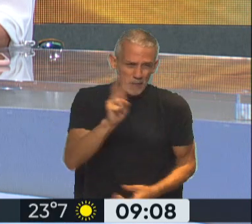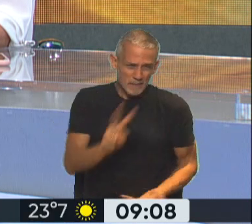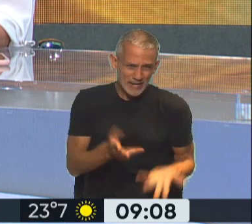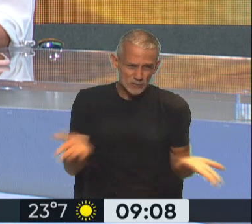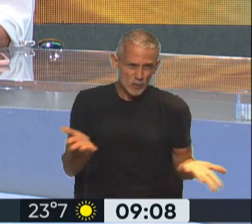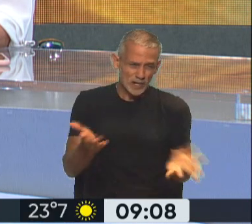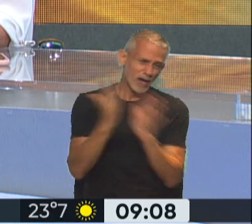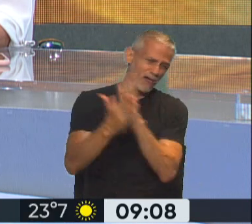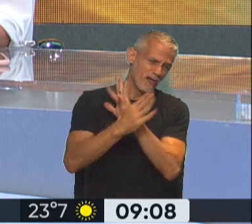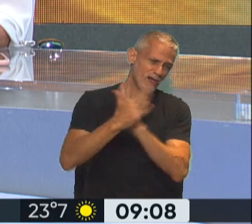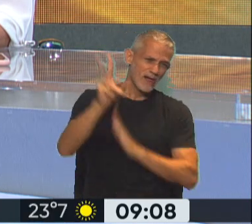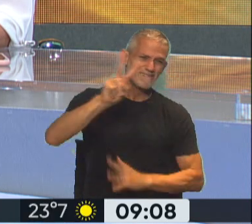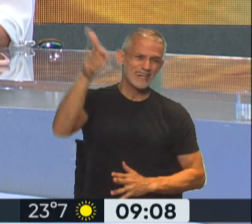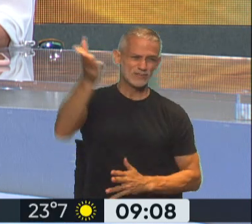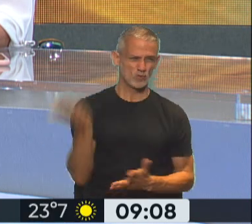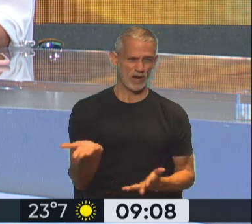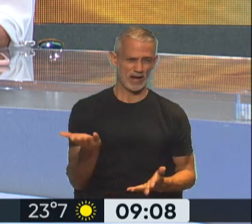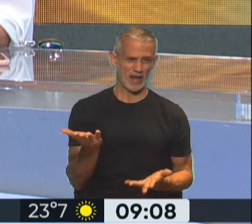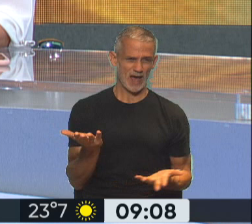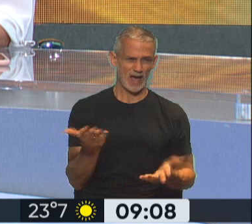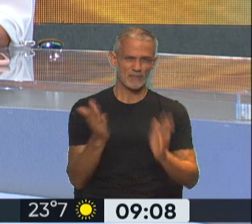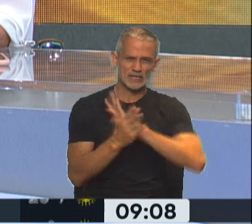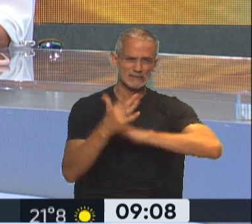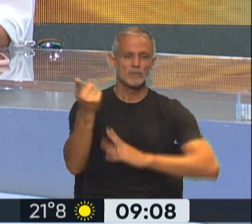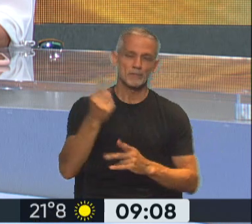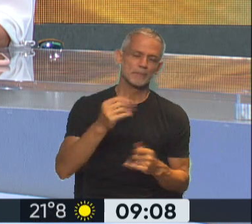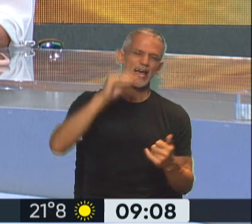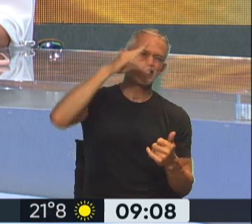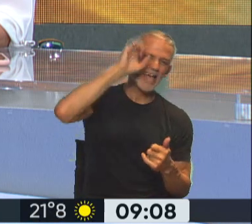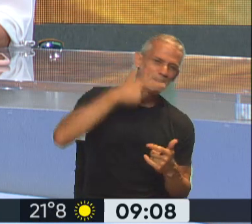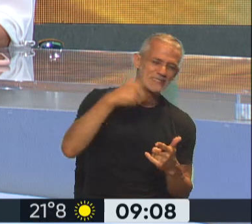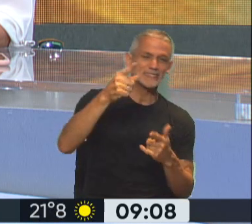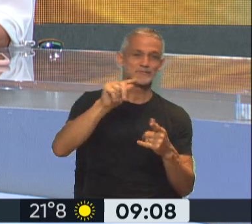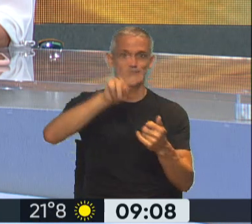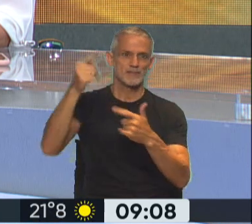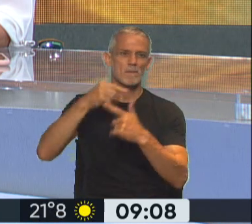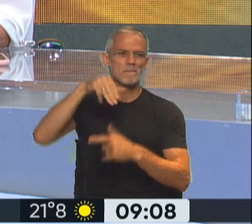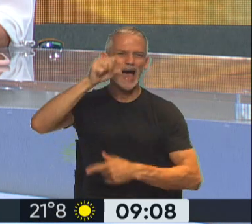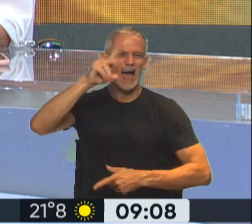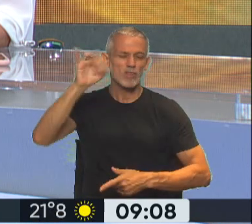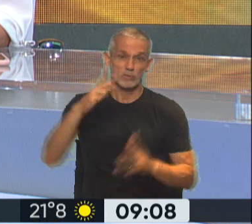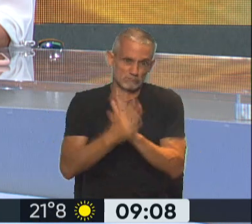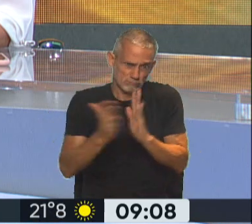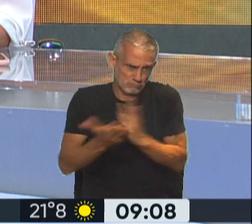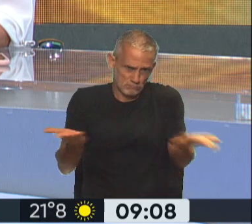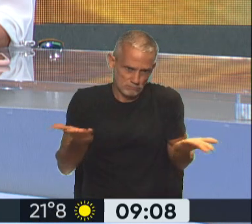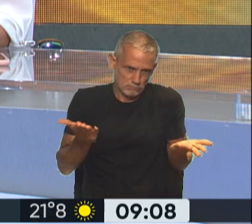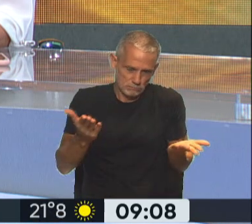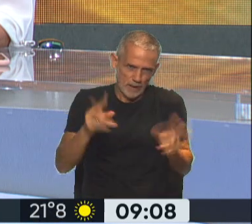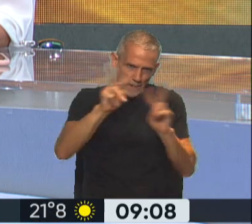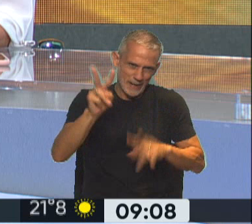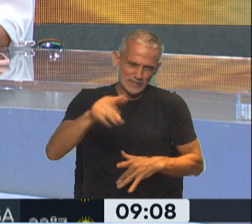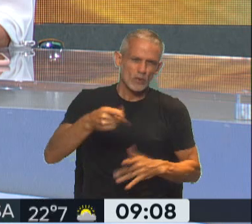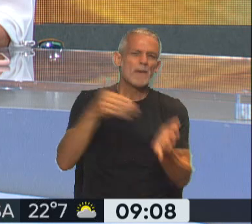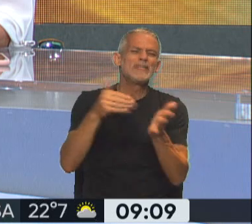del país gobernado por Maduro eh Por país gobernado primero por Chávez y pues por Maduro se fueron esos es un hecho innegable